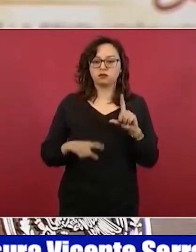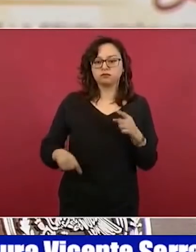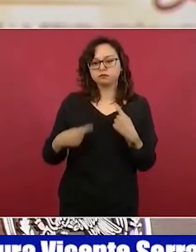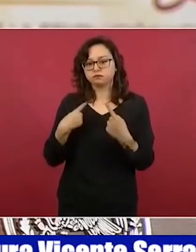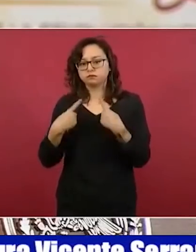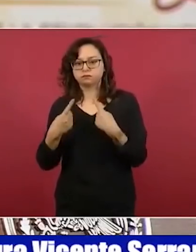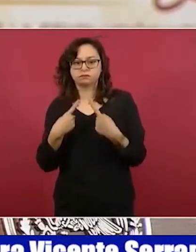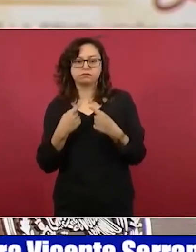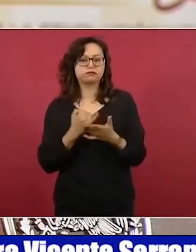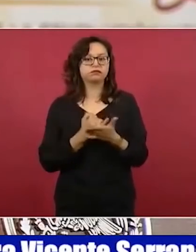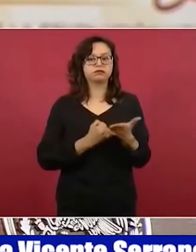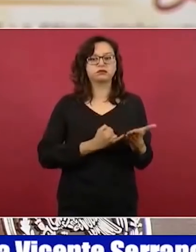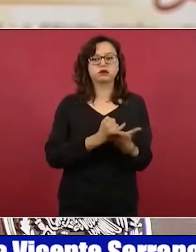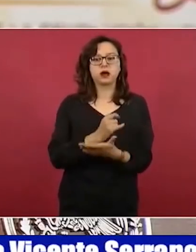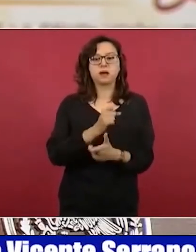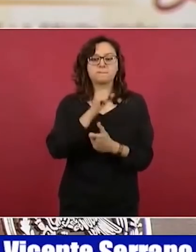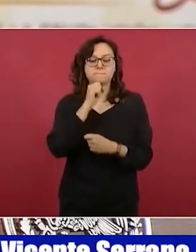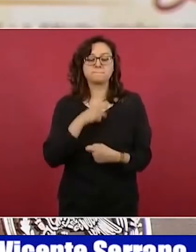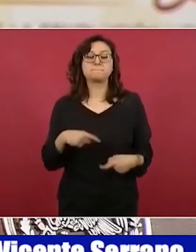el presidente.